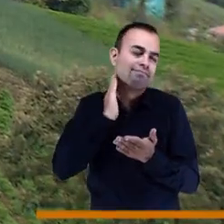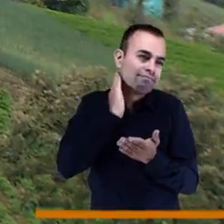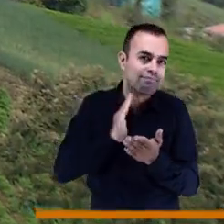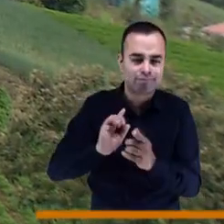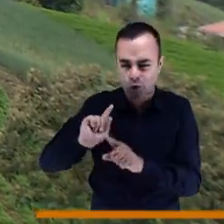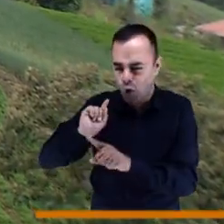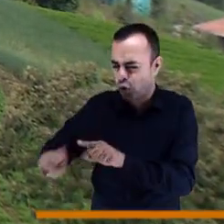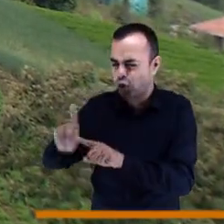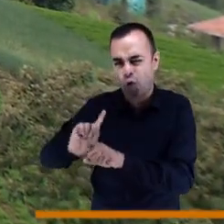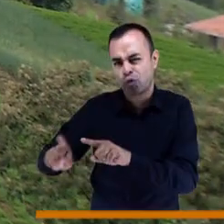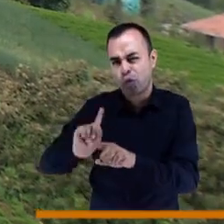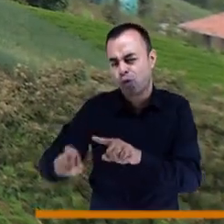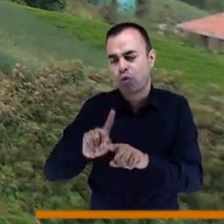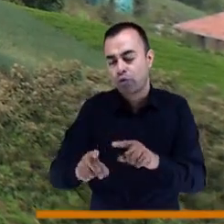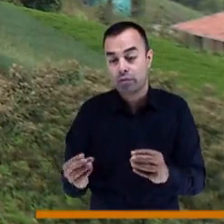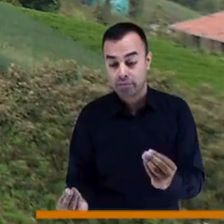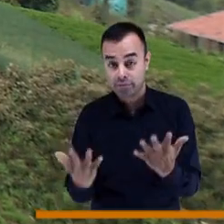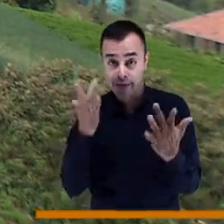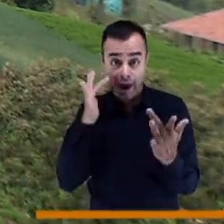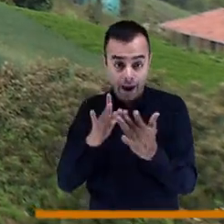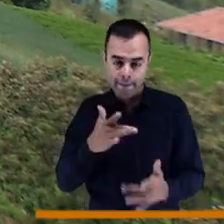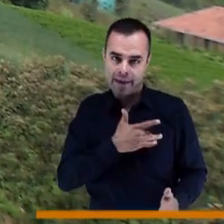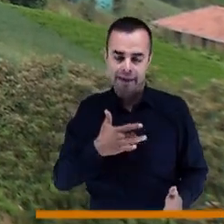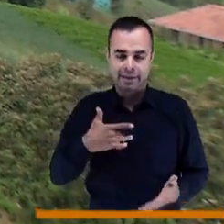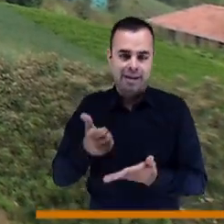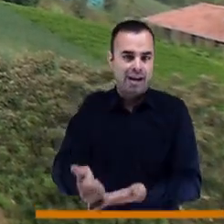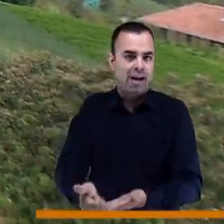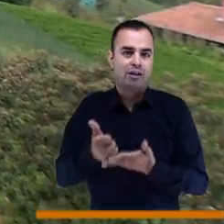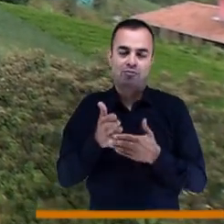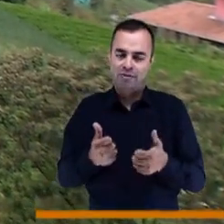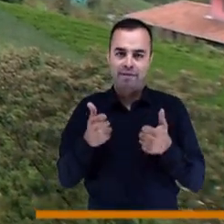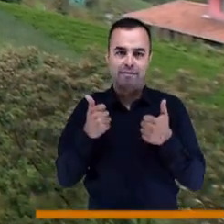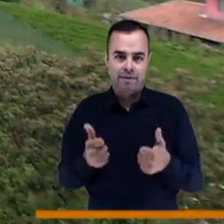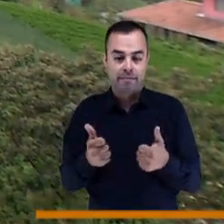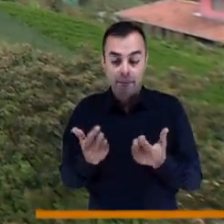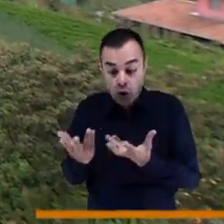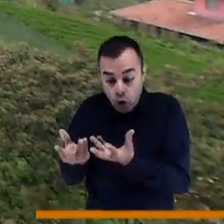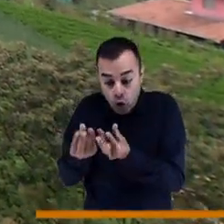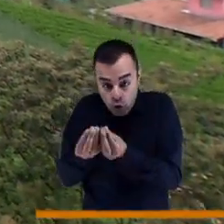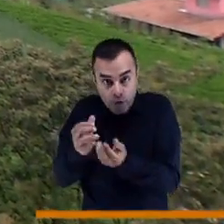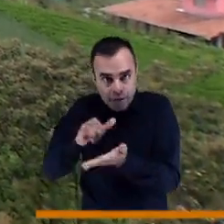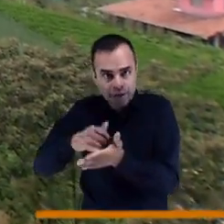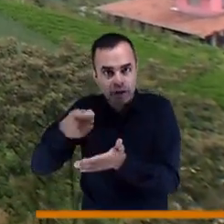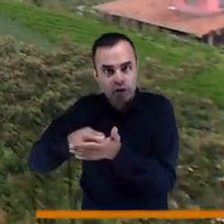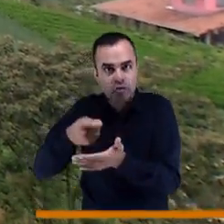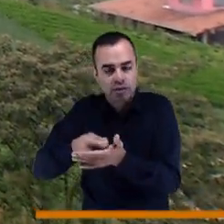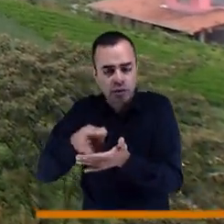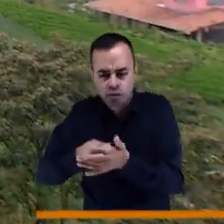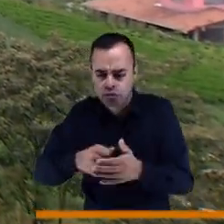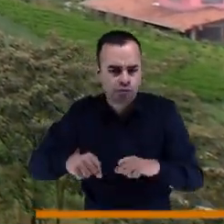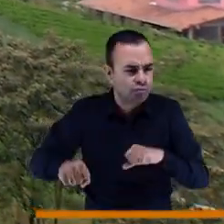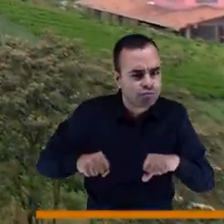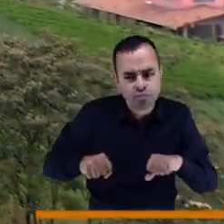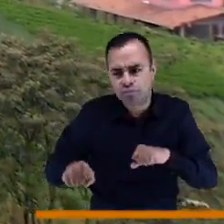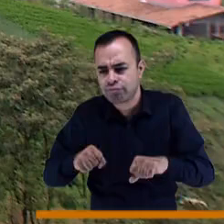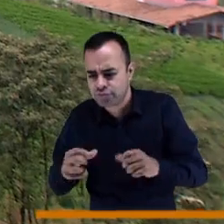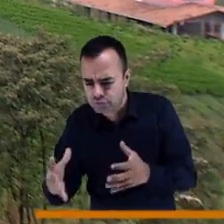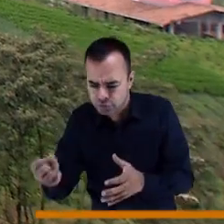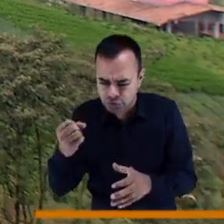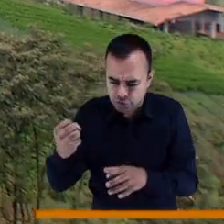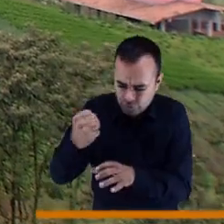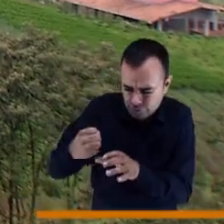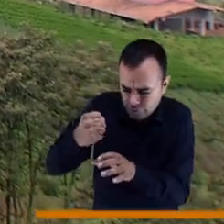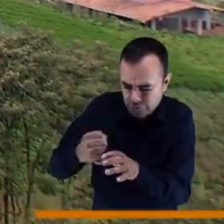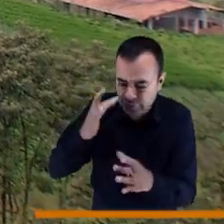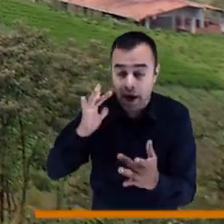tan importantes como son las plantas medicinales y que ya cada una de nosotras, como Siempre Vivas, los estamos utilizando porque esa es